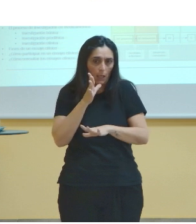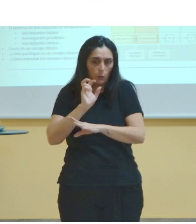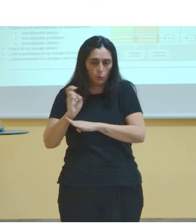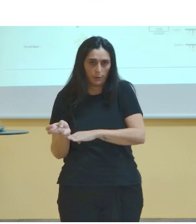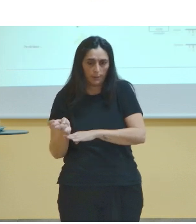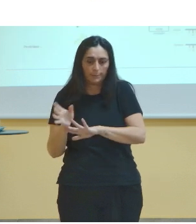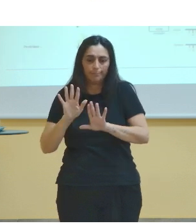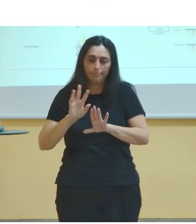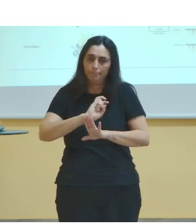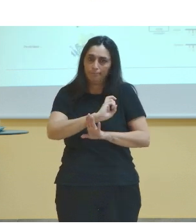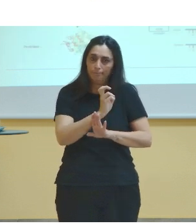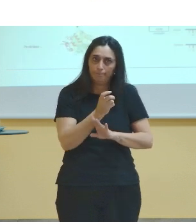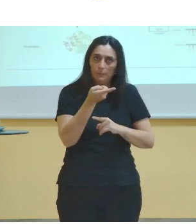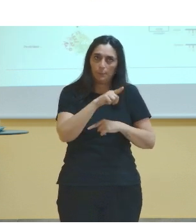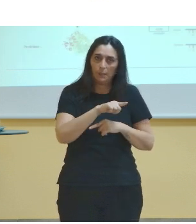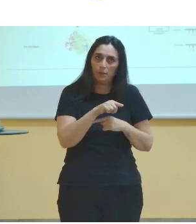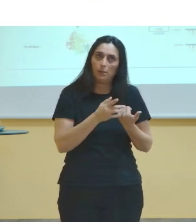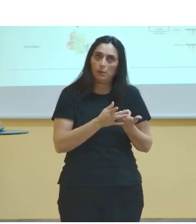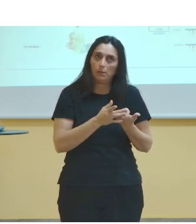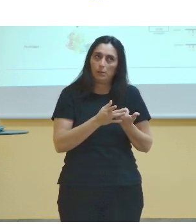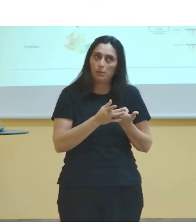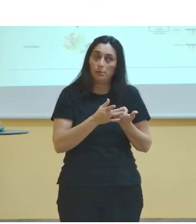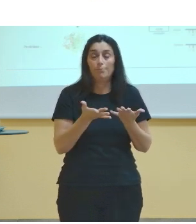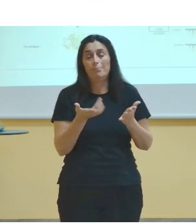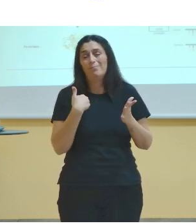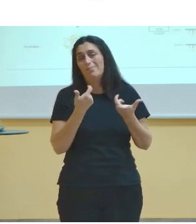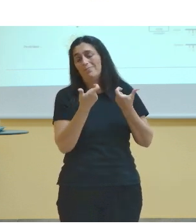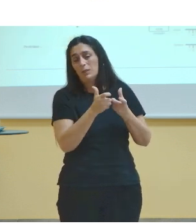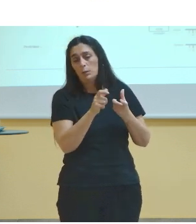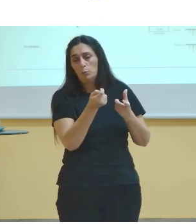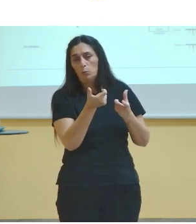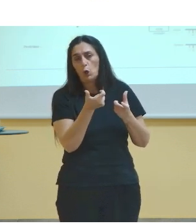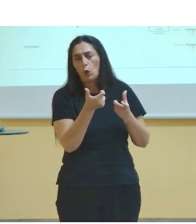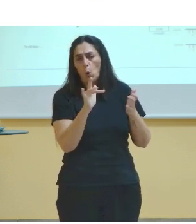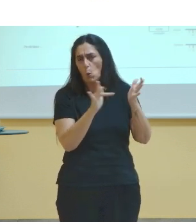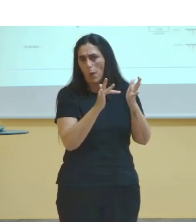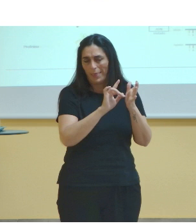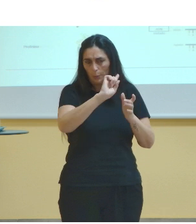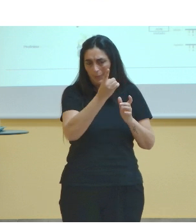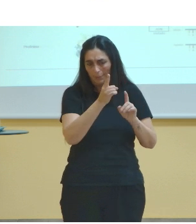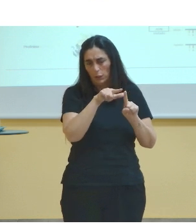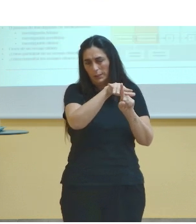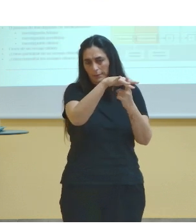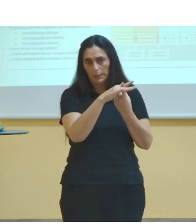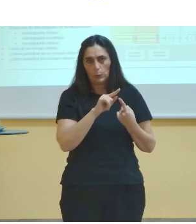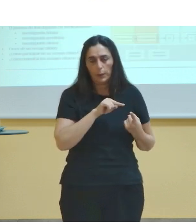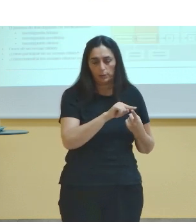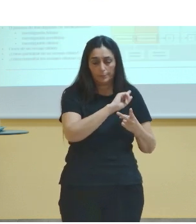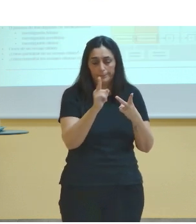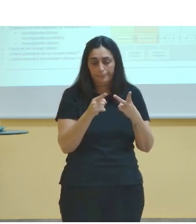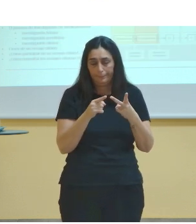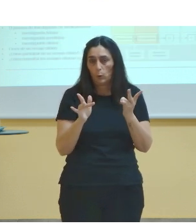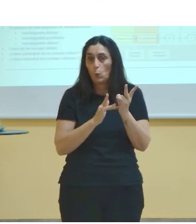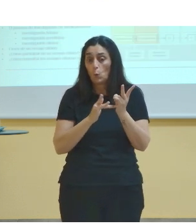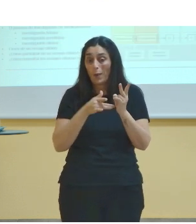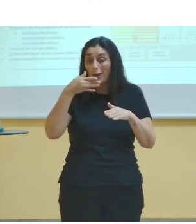Contamos también, bueno, y entonces este es un poco el primer cuaderno, el primer contexto. El segundo